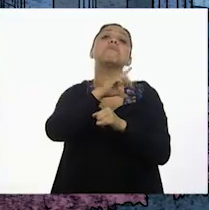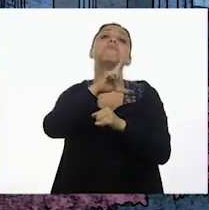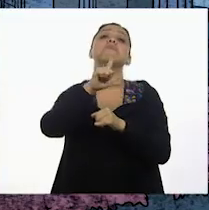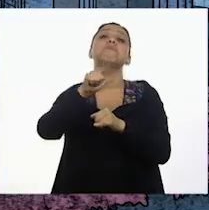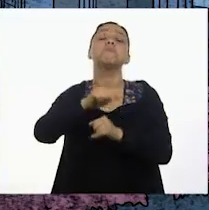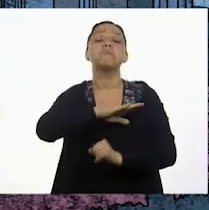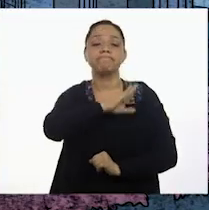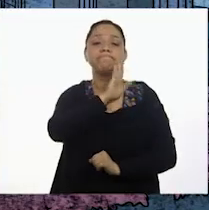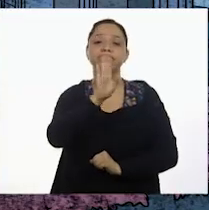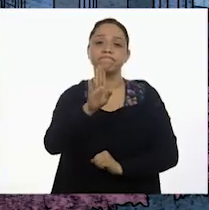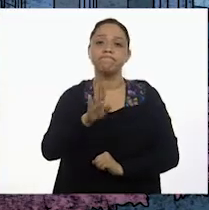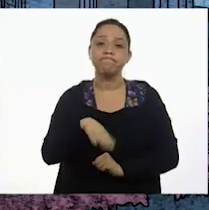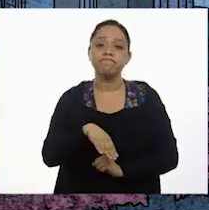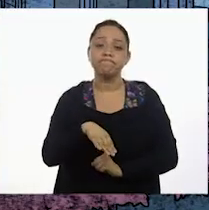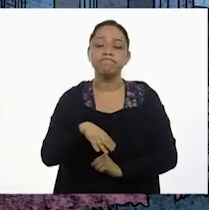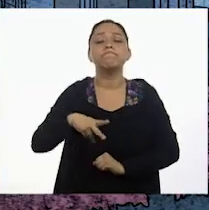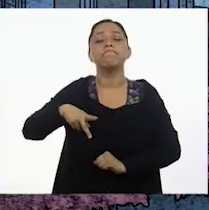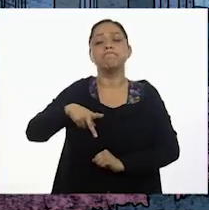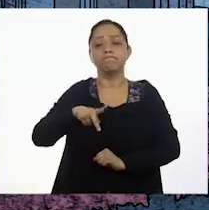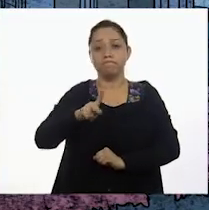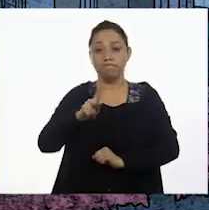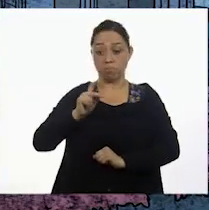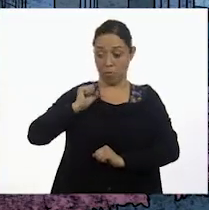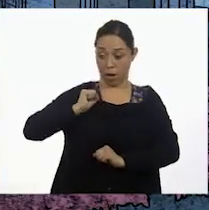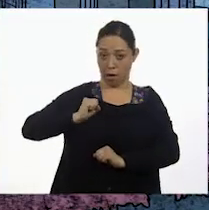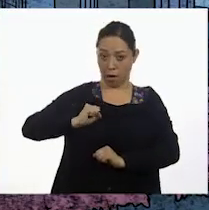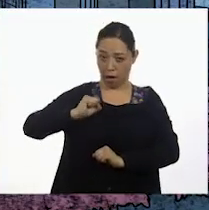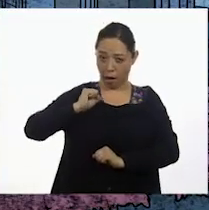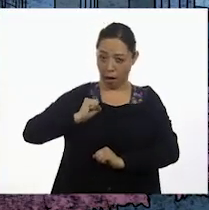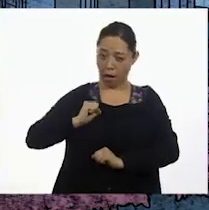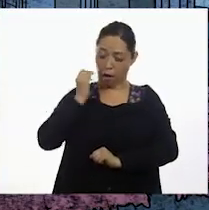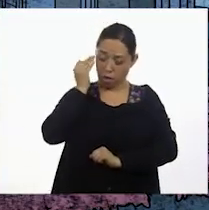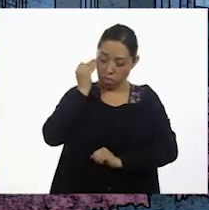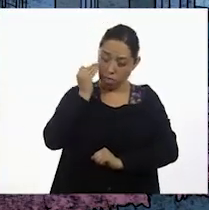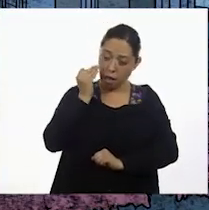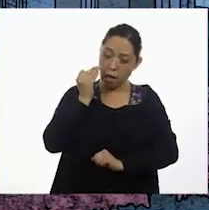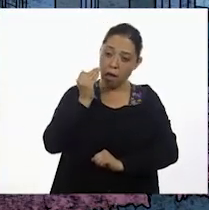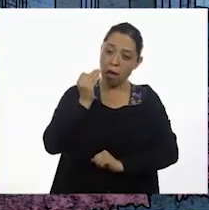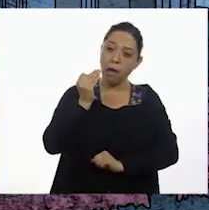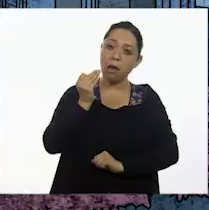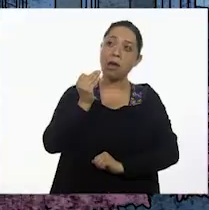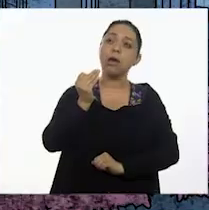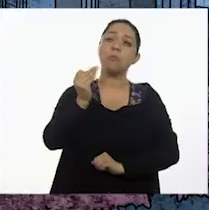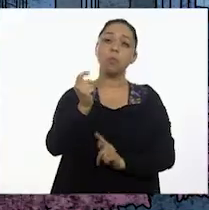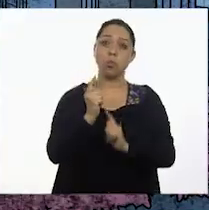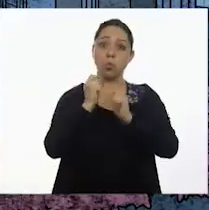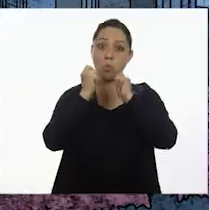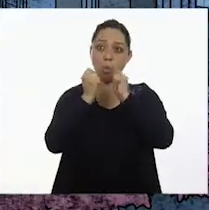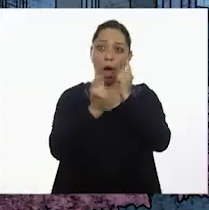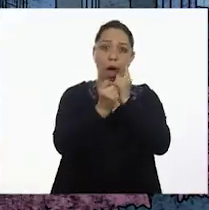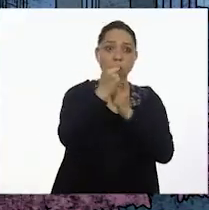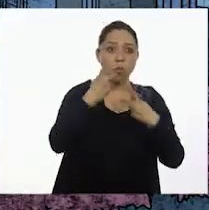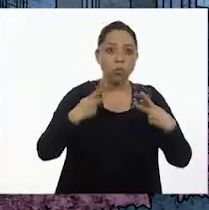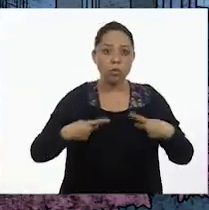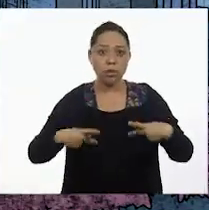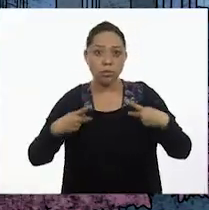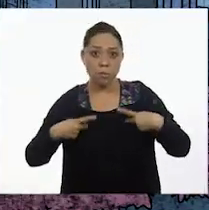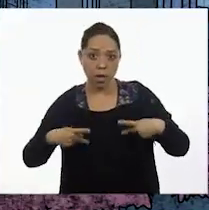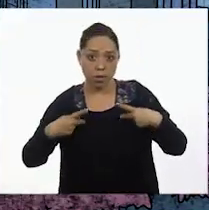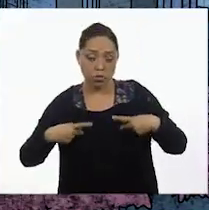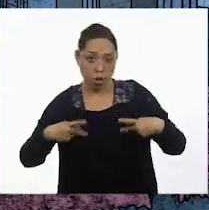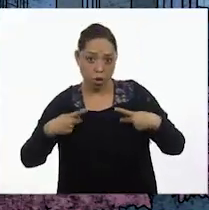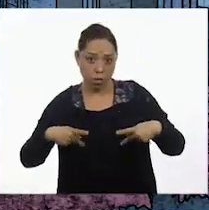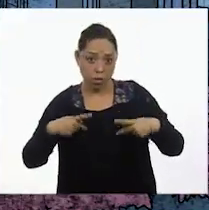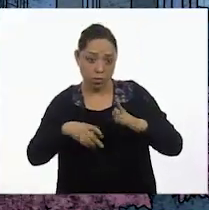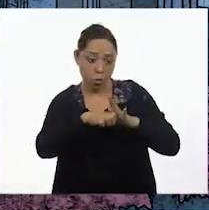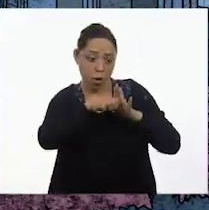Pero a pesar de que los siglos han pasado, algunos pobladores, principalmente los